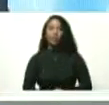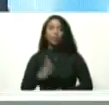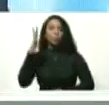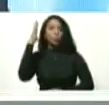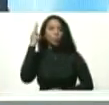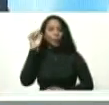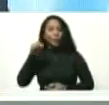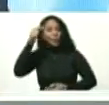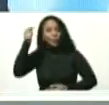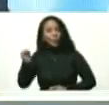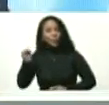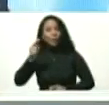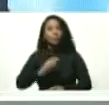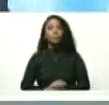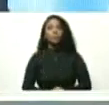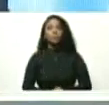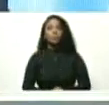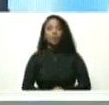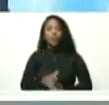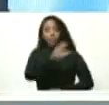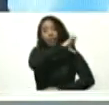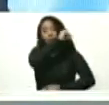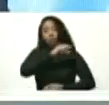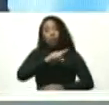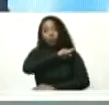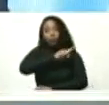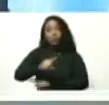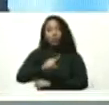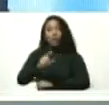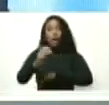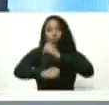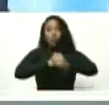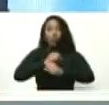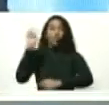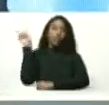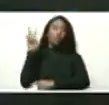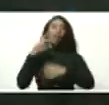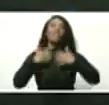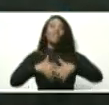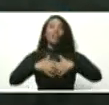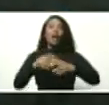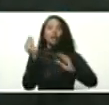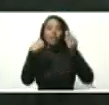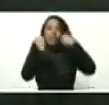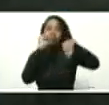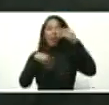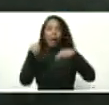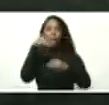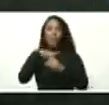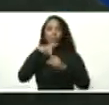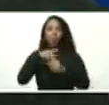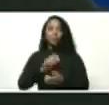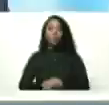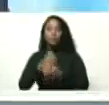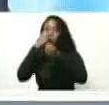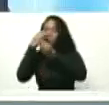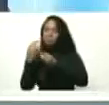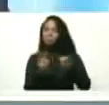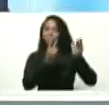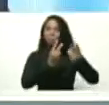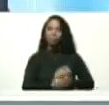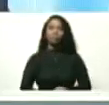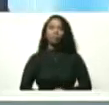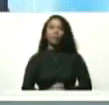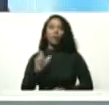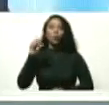Geraldina de Pulido, directora ejecutiva de la Asociación Venezolana de la Industria Química y Petroquímica. Bienvenida.